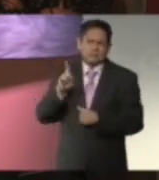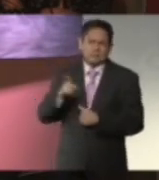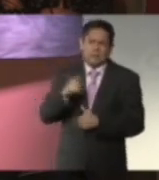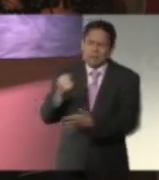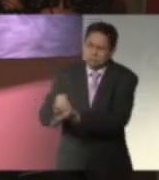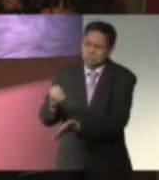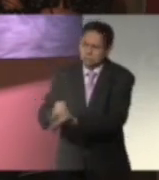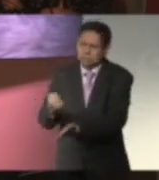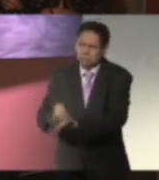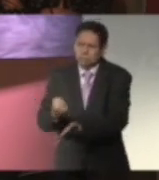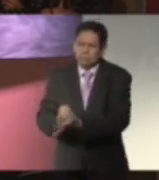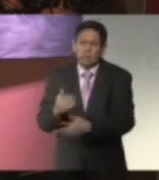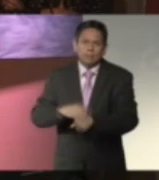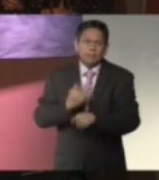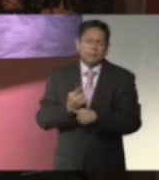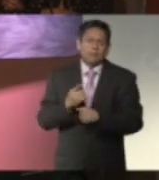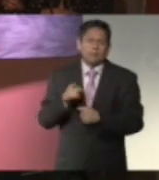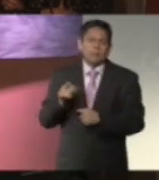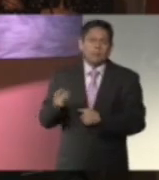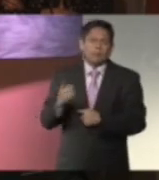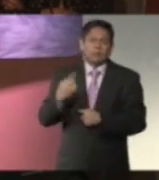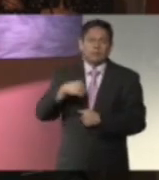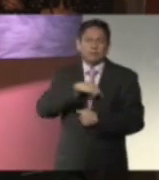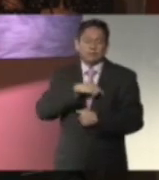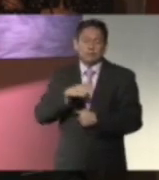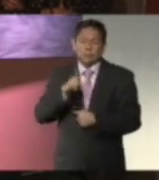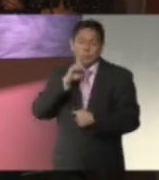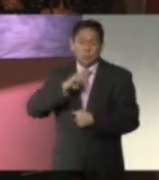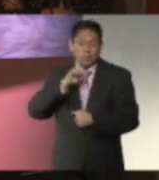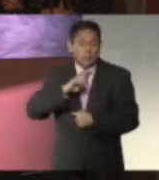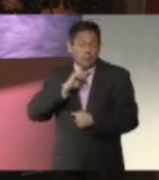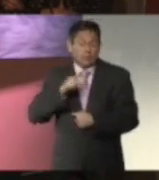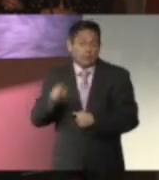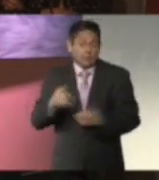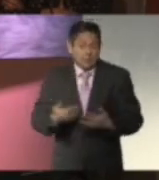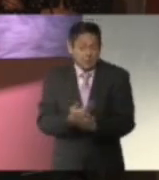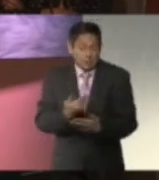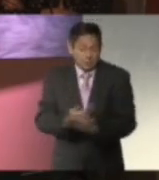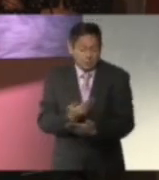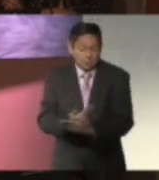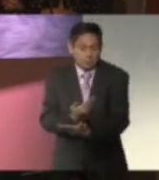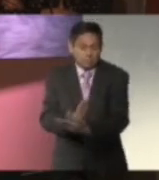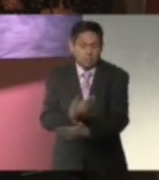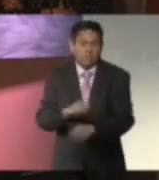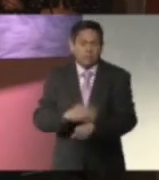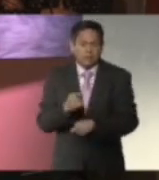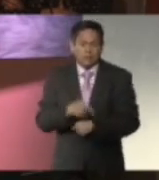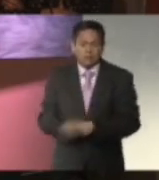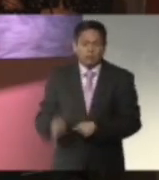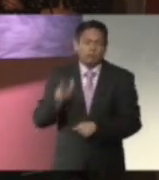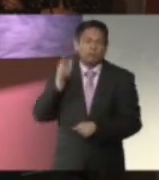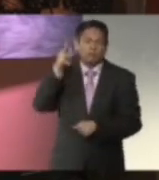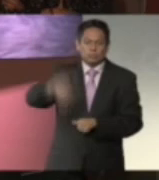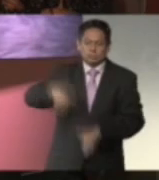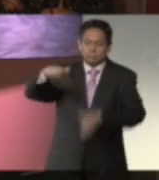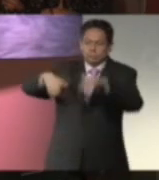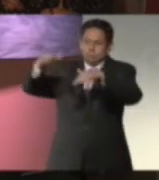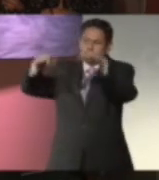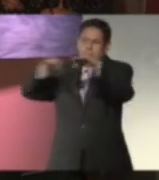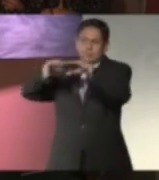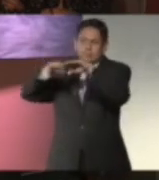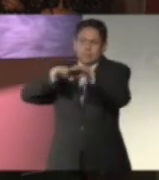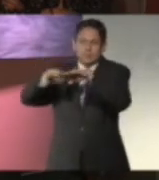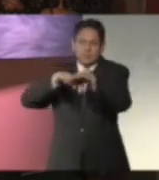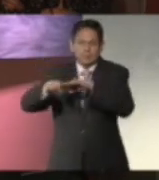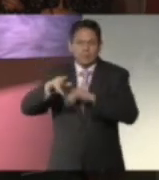que el reproducimos la fuerza de trabajo, ¿verdad? Porque no es una función social reconocida. ¿Por qué tenemos que batallar tanto? ¿No?